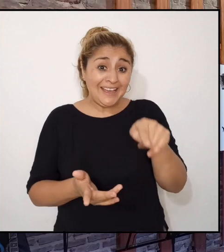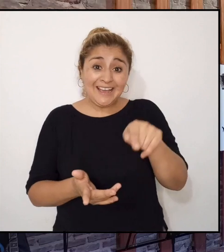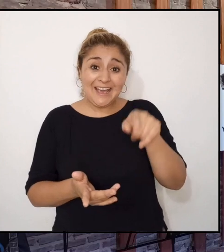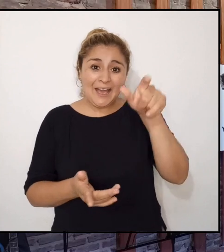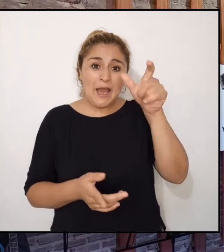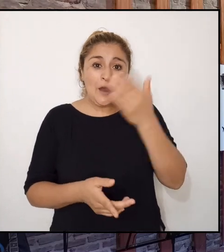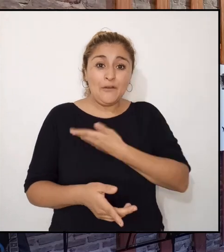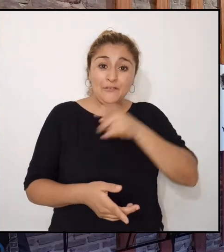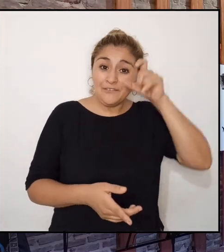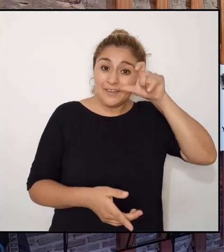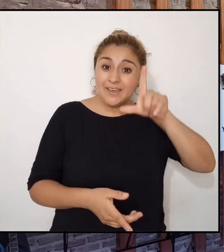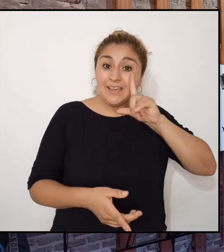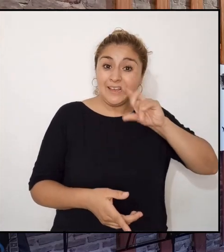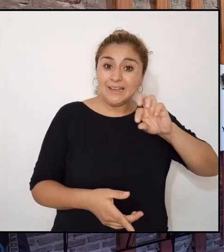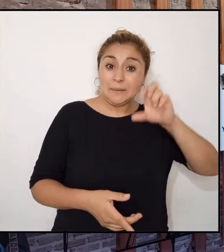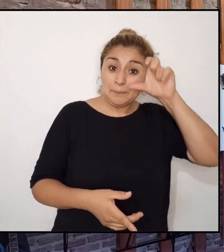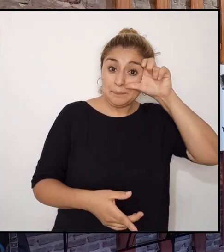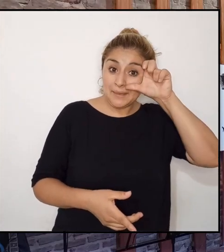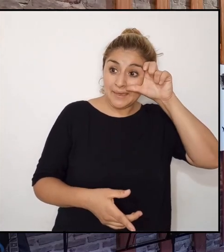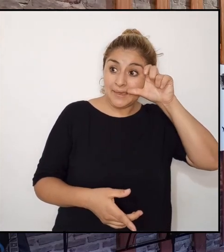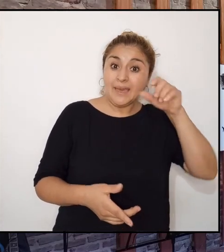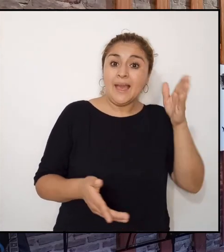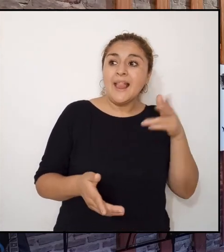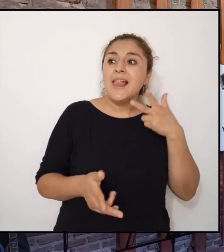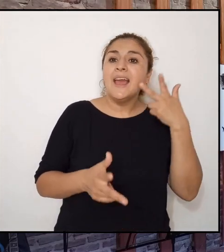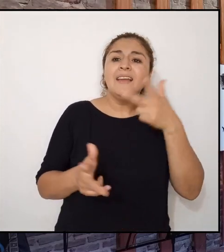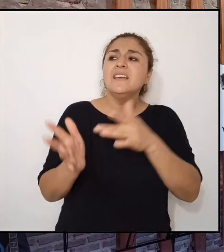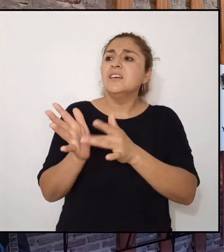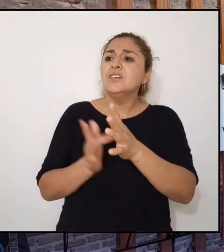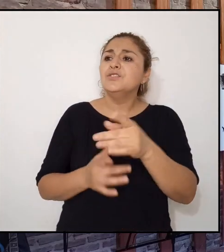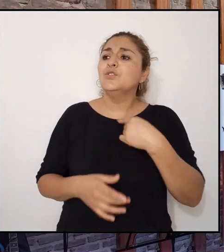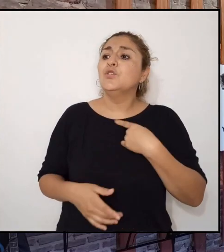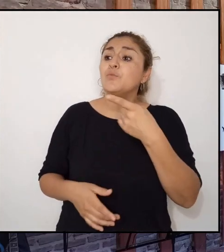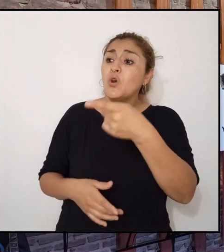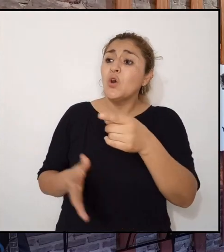algo? Y con eso ya voy a saber, me basta.